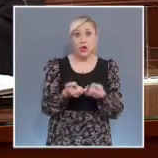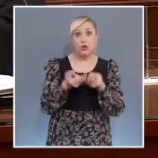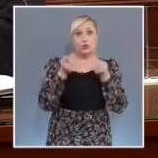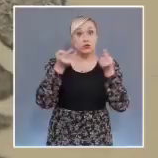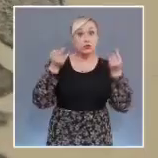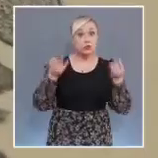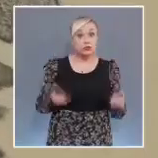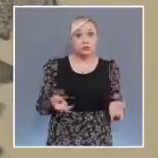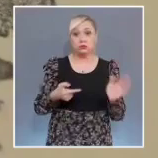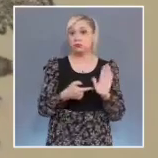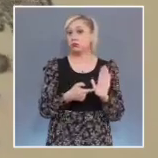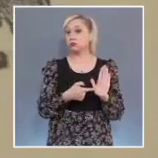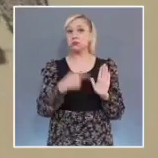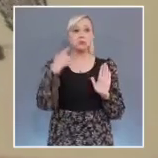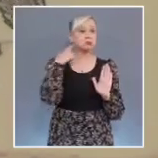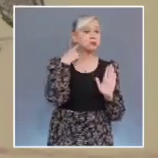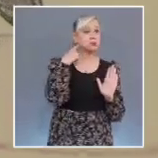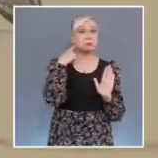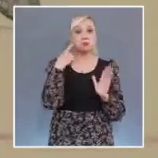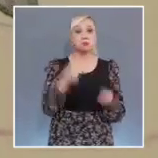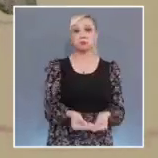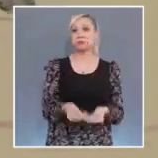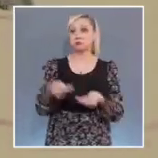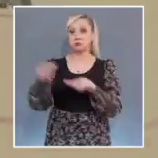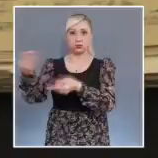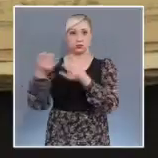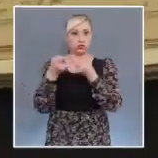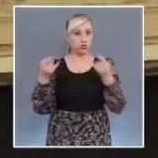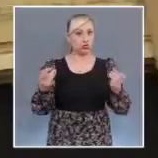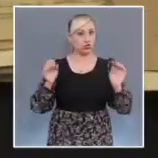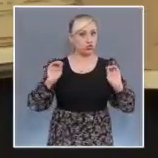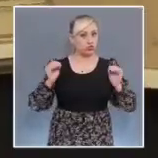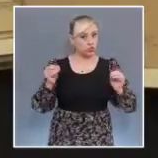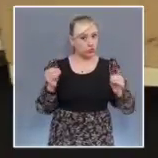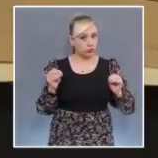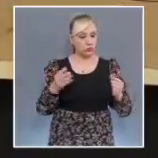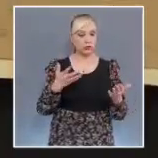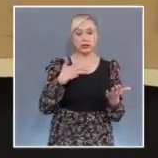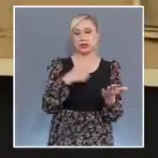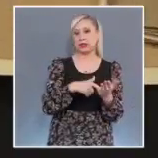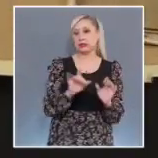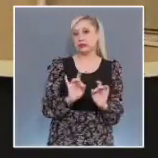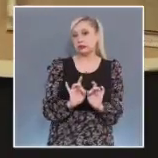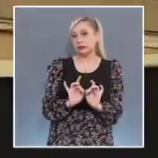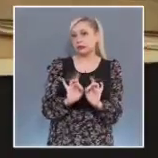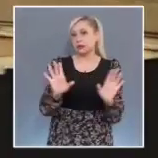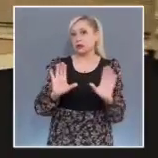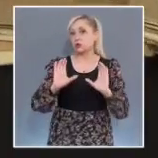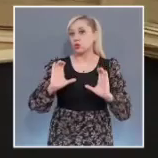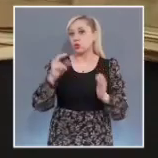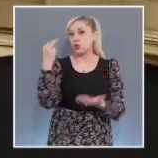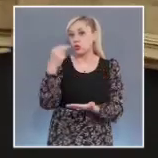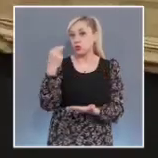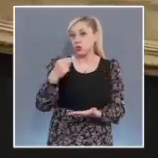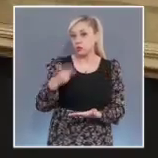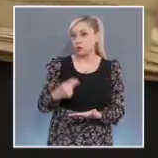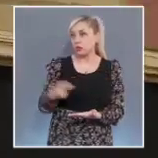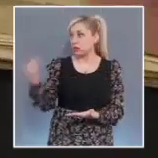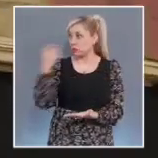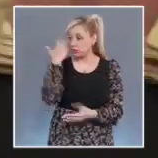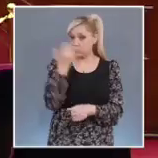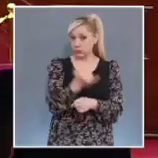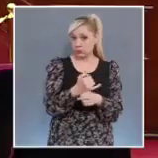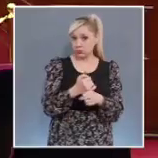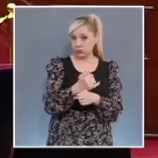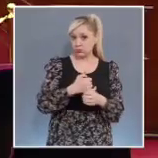sido transferido a un archivo histórico y que contenga datos sensibles cuando se solicite para una investigación relevante para el ámbito